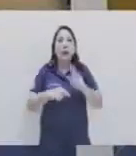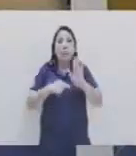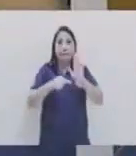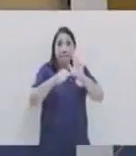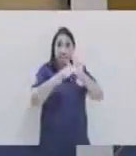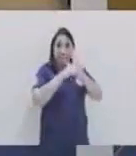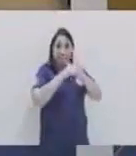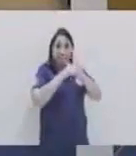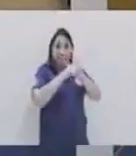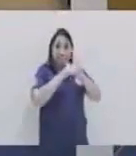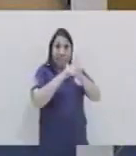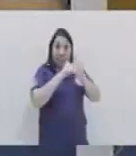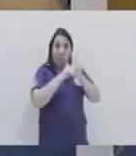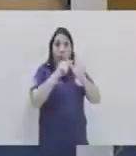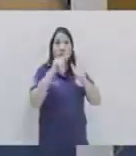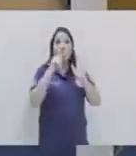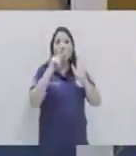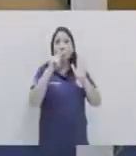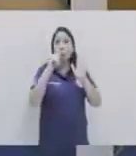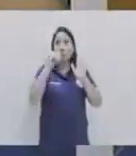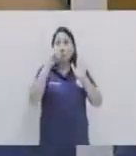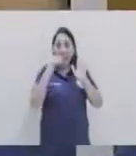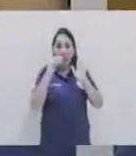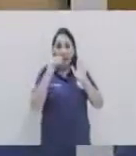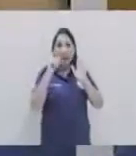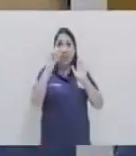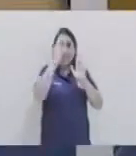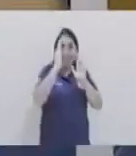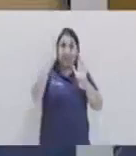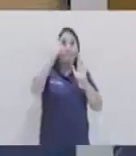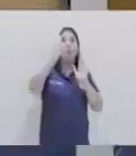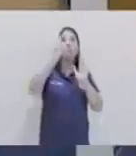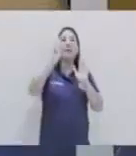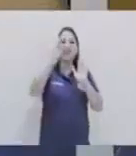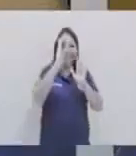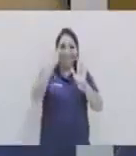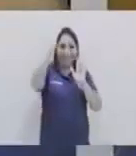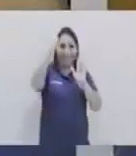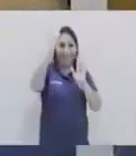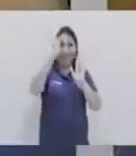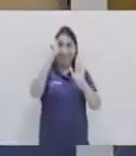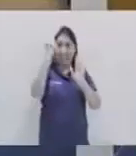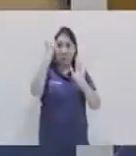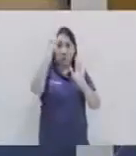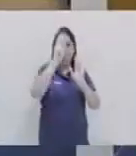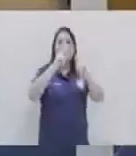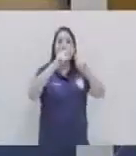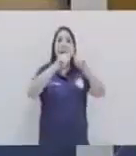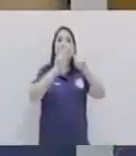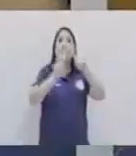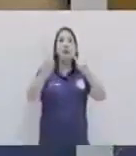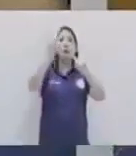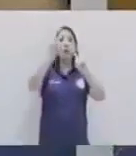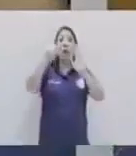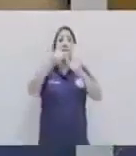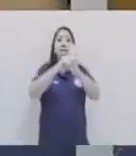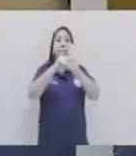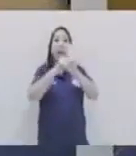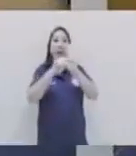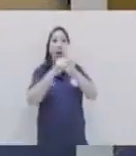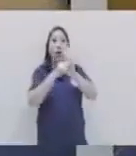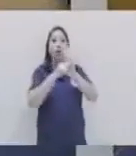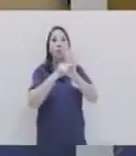menos b. Menos b, recordemos que es el valor del segundo término. Para ello vamos a utilizar la expresión x al cuadrado menos